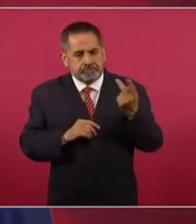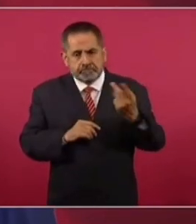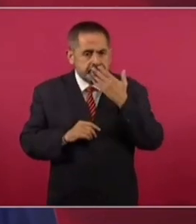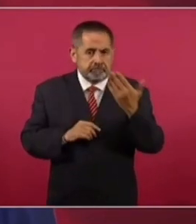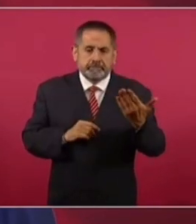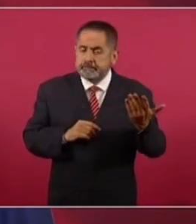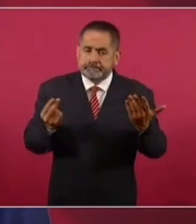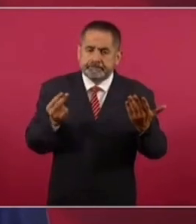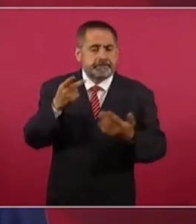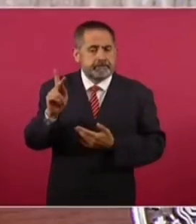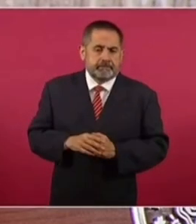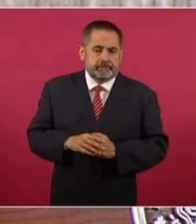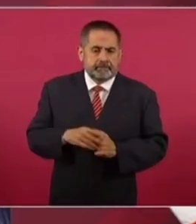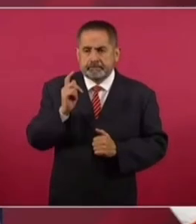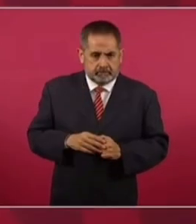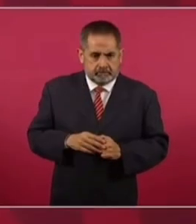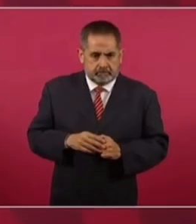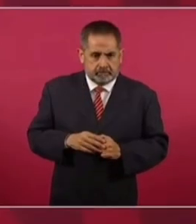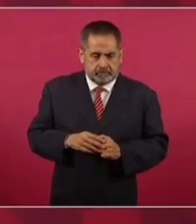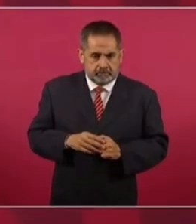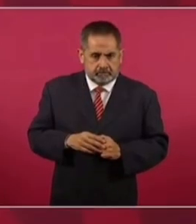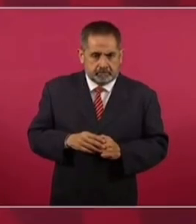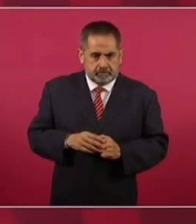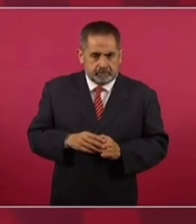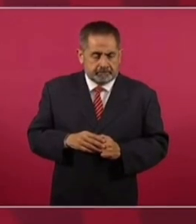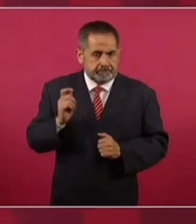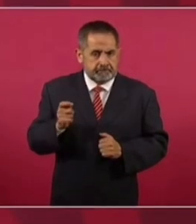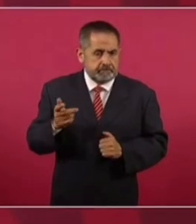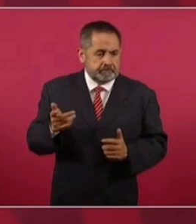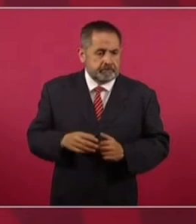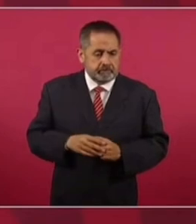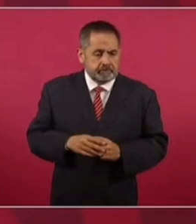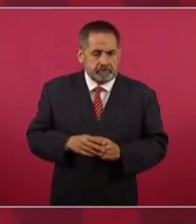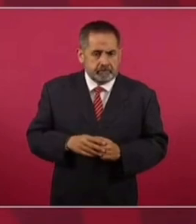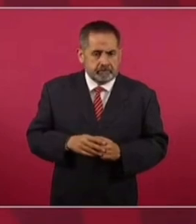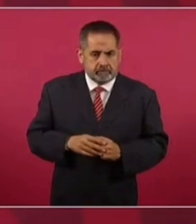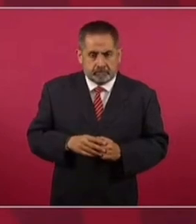relación, pero que no nos